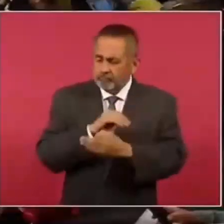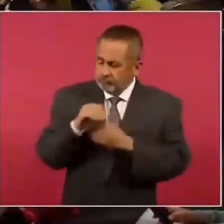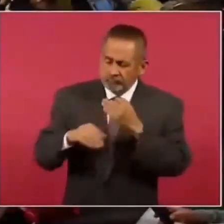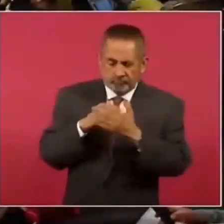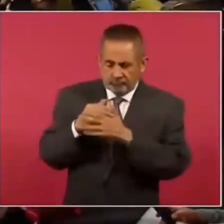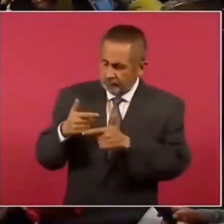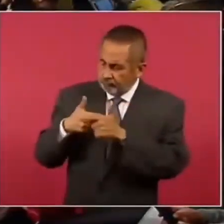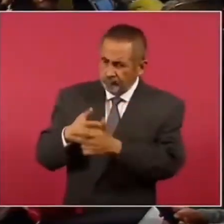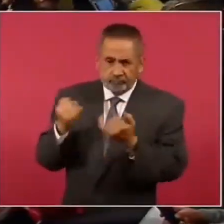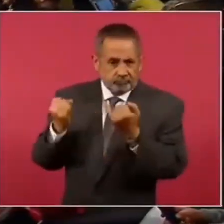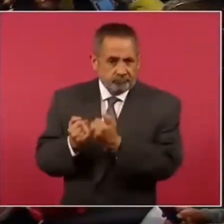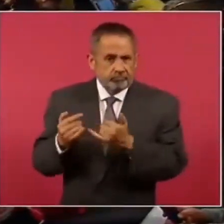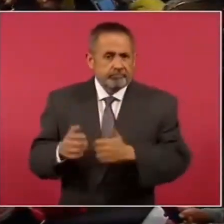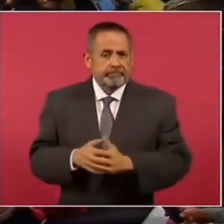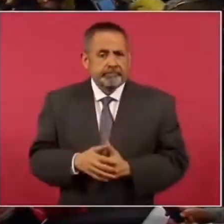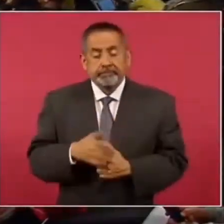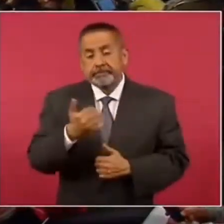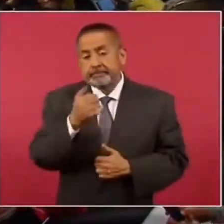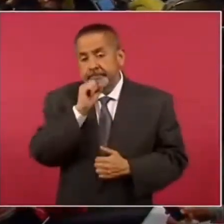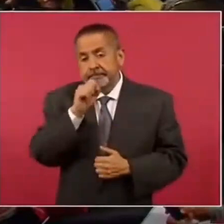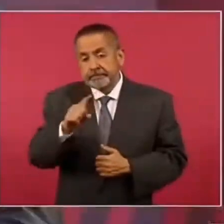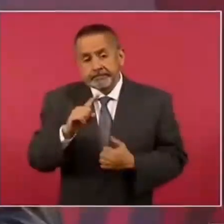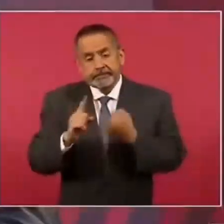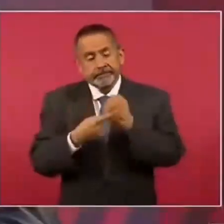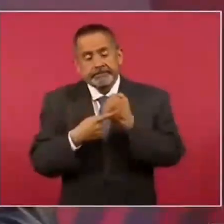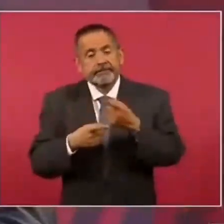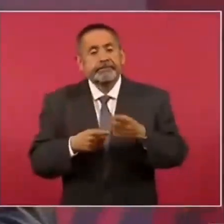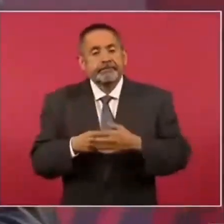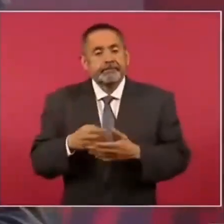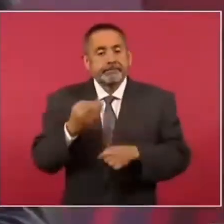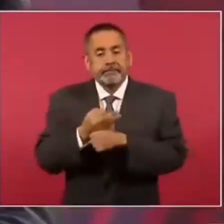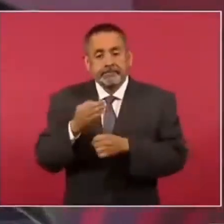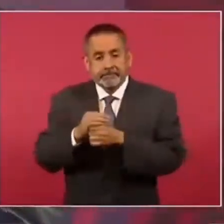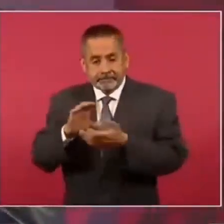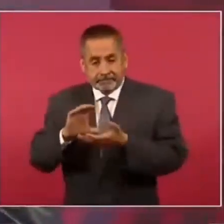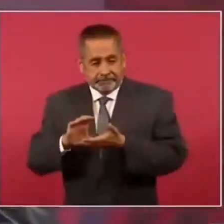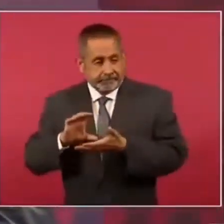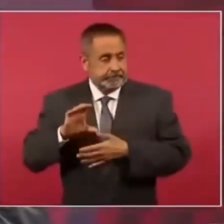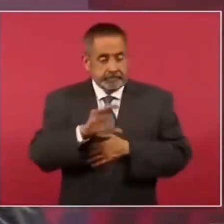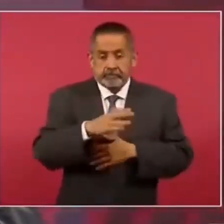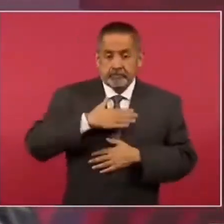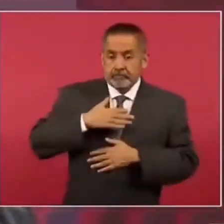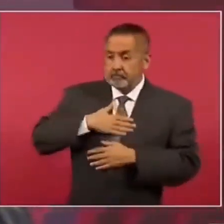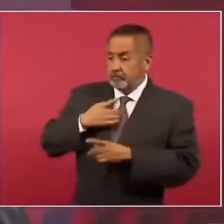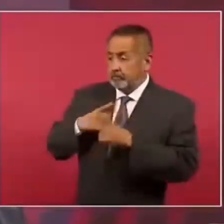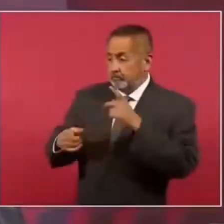¿no?, del asunto. Estamos invirtiendo desde que llegamos